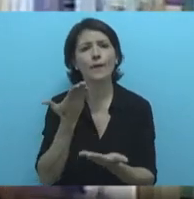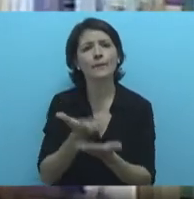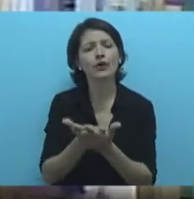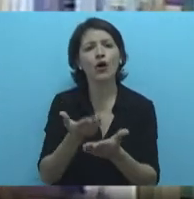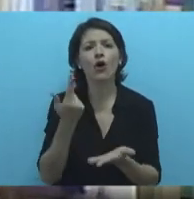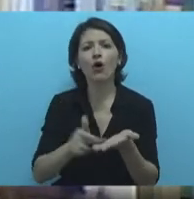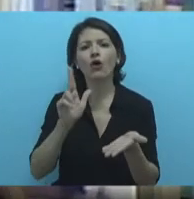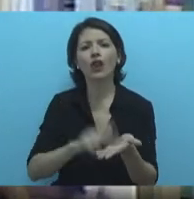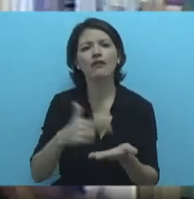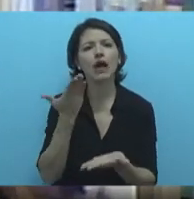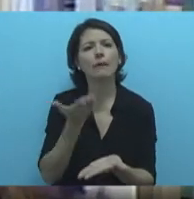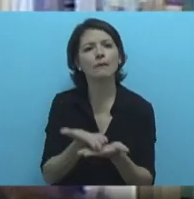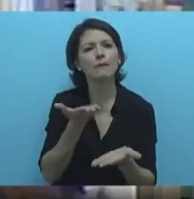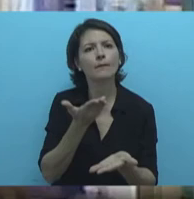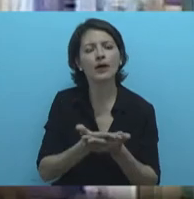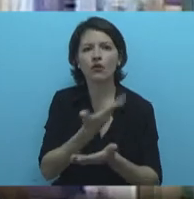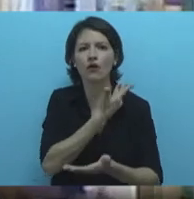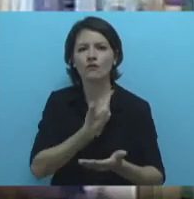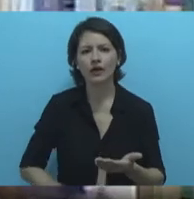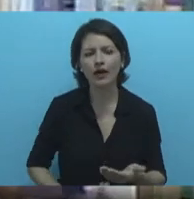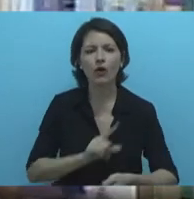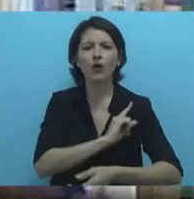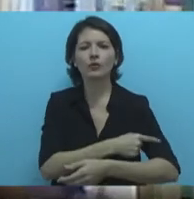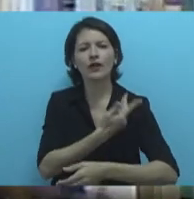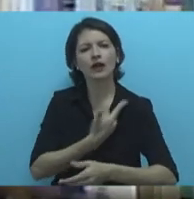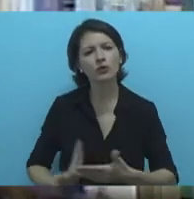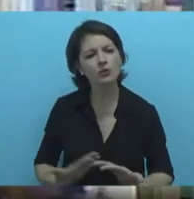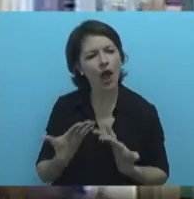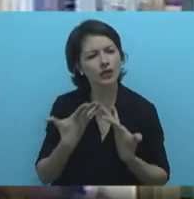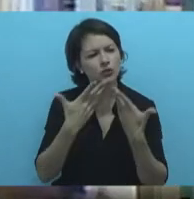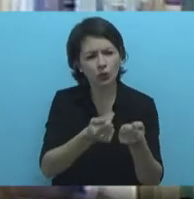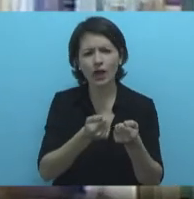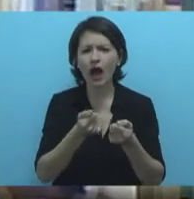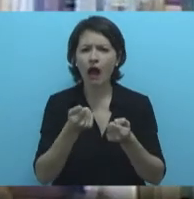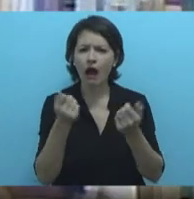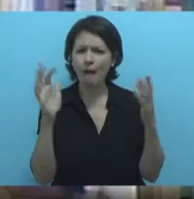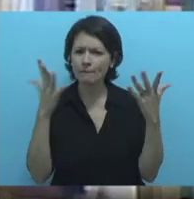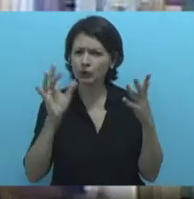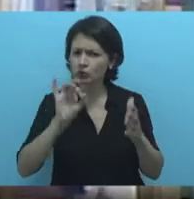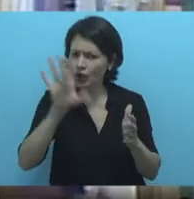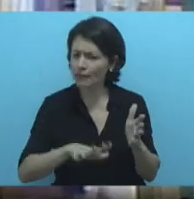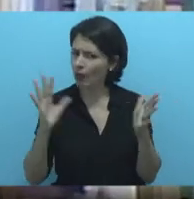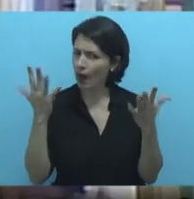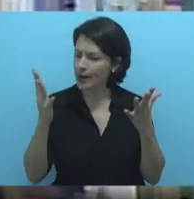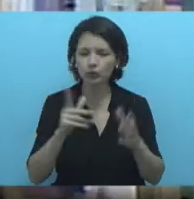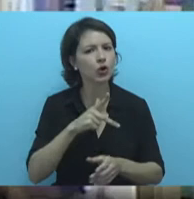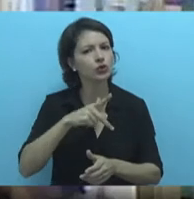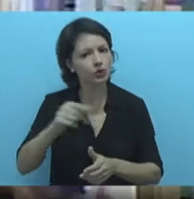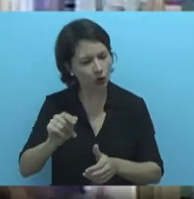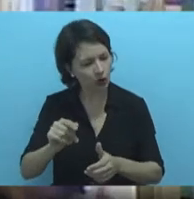los dejen solos y que reciban más que aplausos y en mi nombre y en los compañeros de la cámara